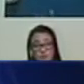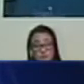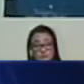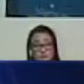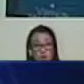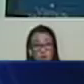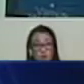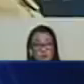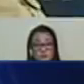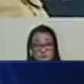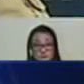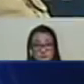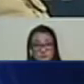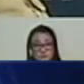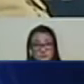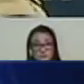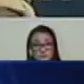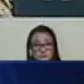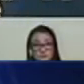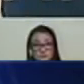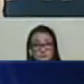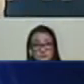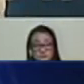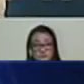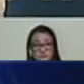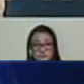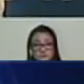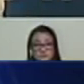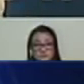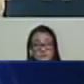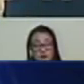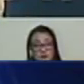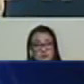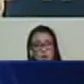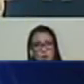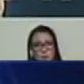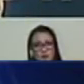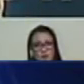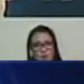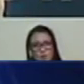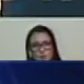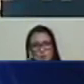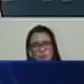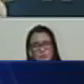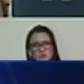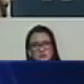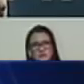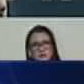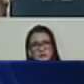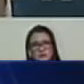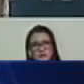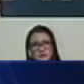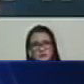ganan. No valen porcentaje, ni participación, ni votos,